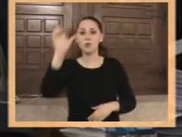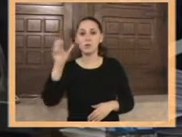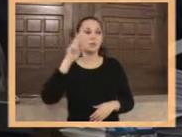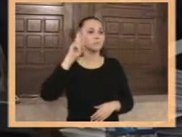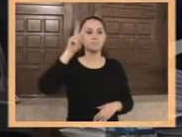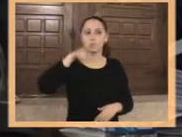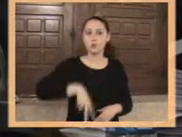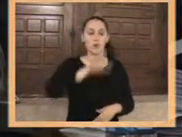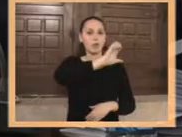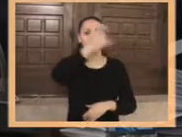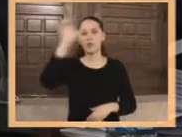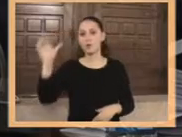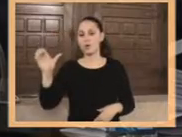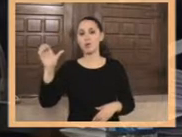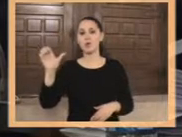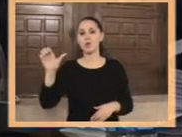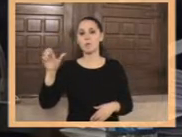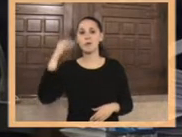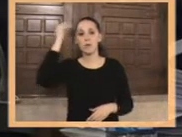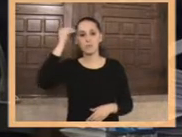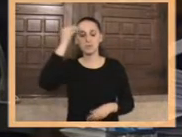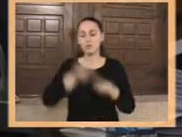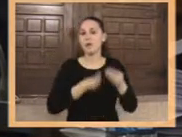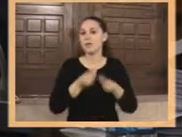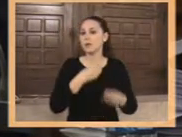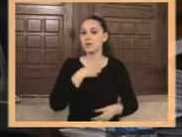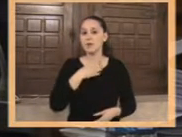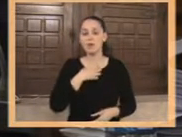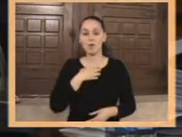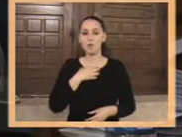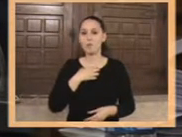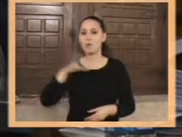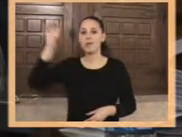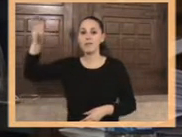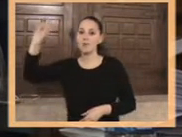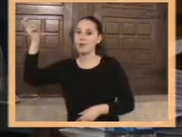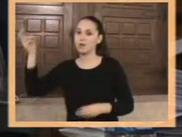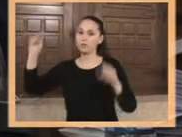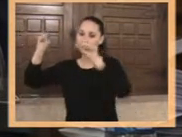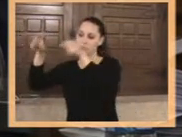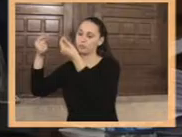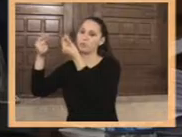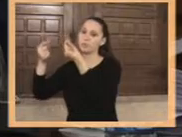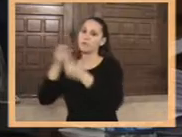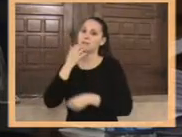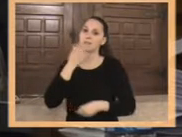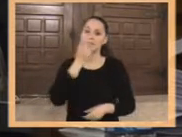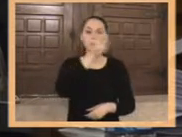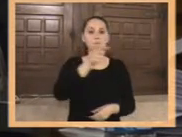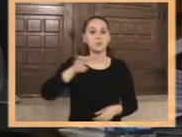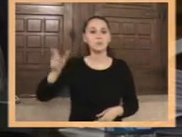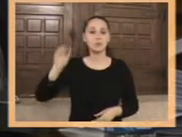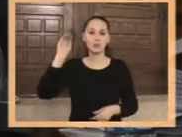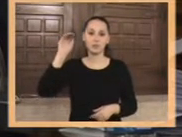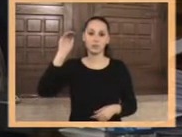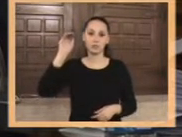esta Europa y creemos que no se puede hacer un acuerdo de intereses con Turquía utilizando los derechos de las personas refugiadas y migrantes como moneda